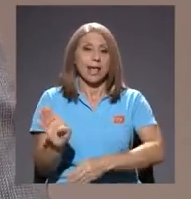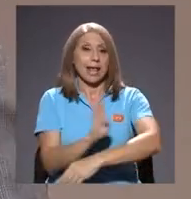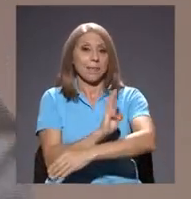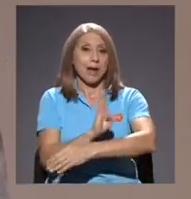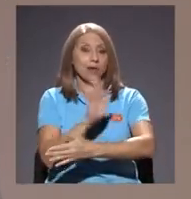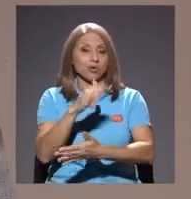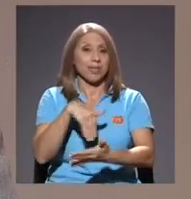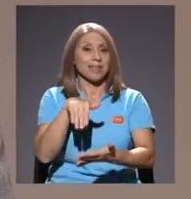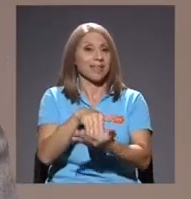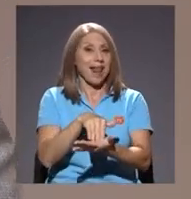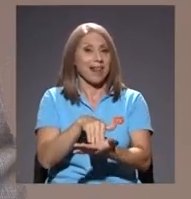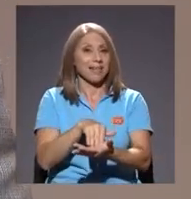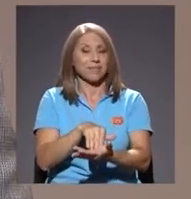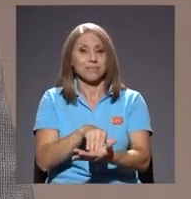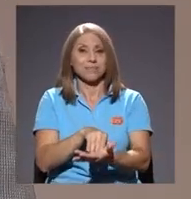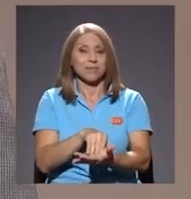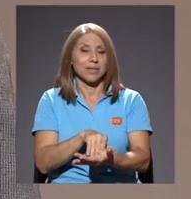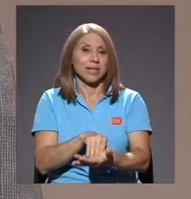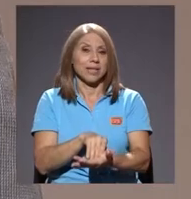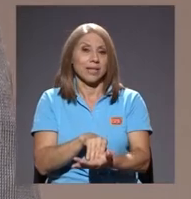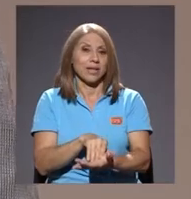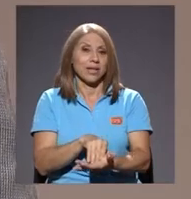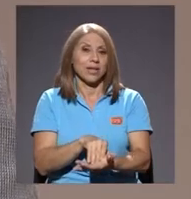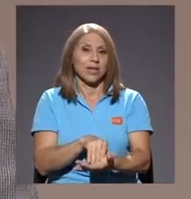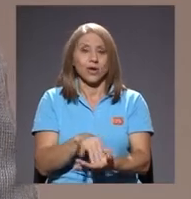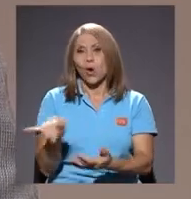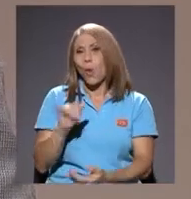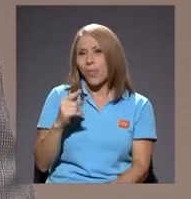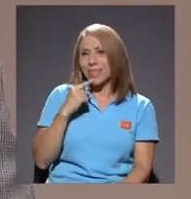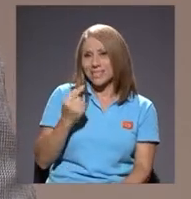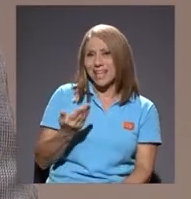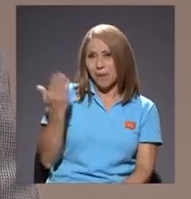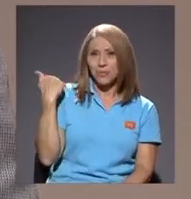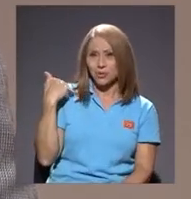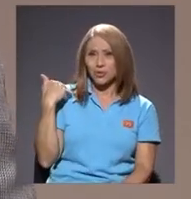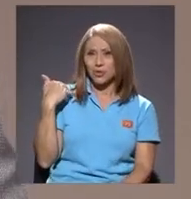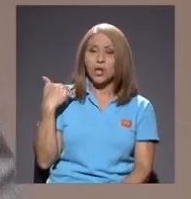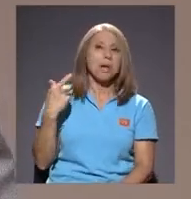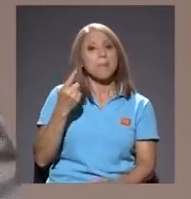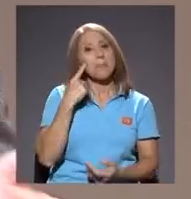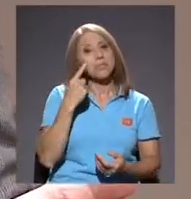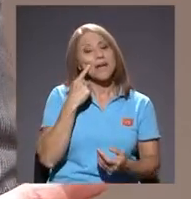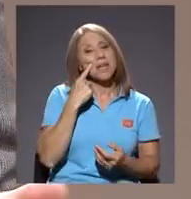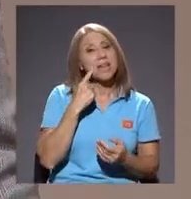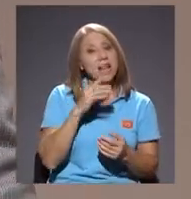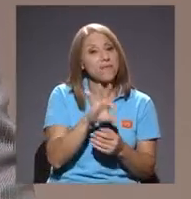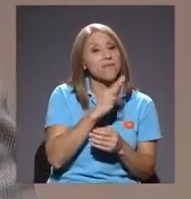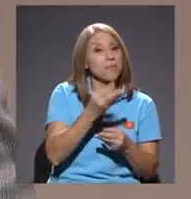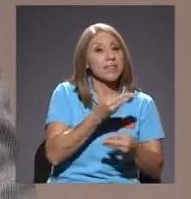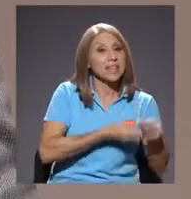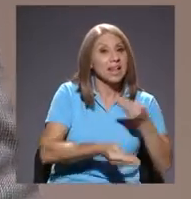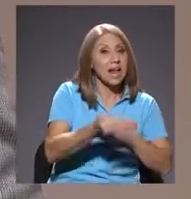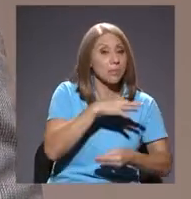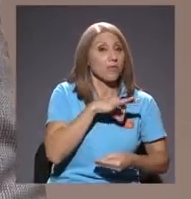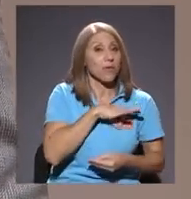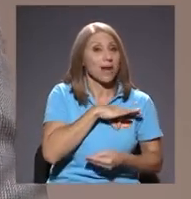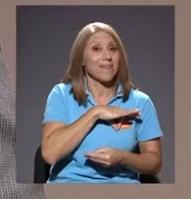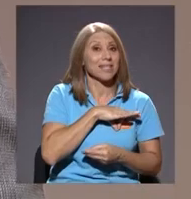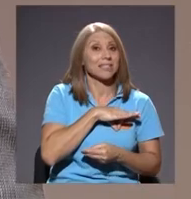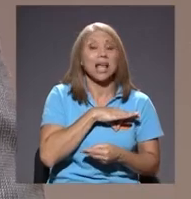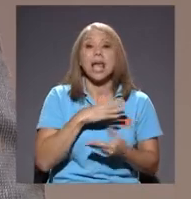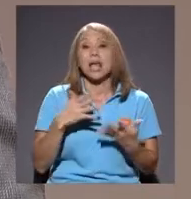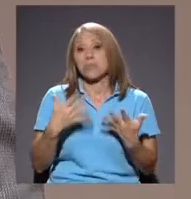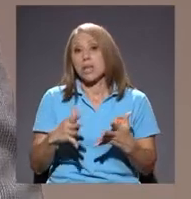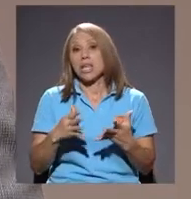pues no es como decíamos los términos intercambio van van a ser favorables o incremento de las exportaciones las